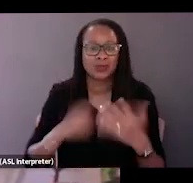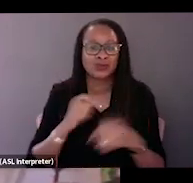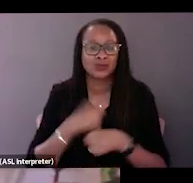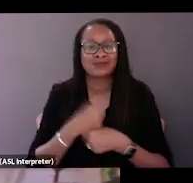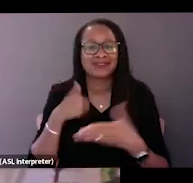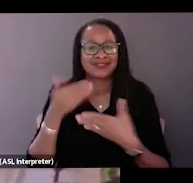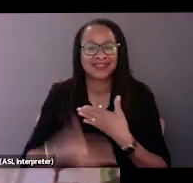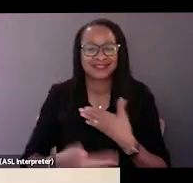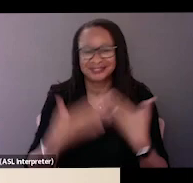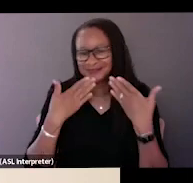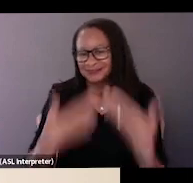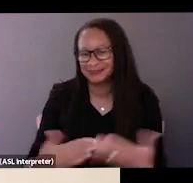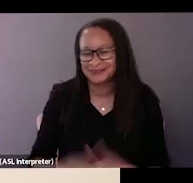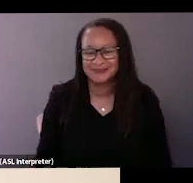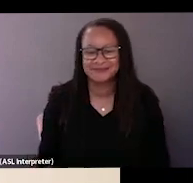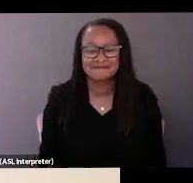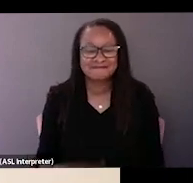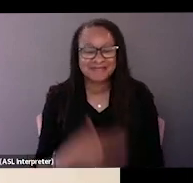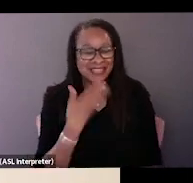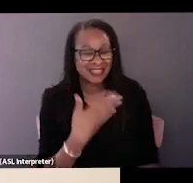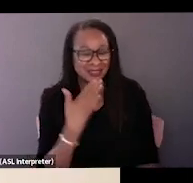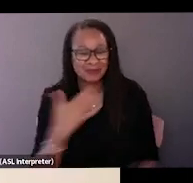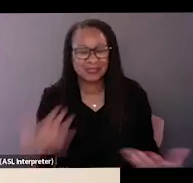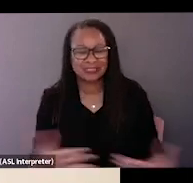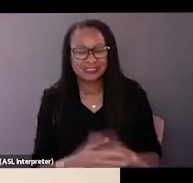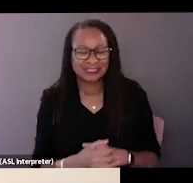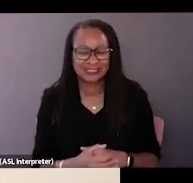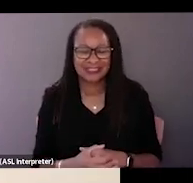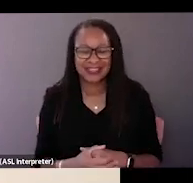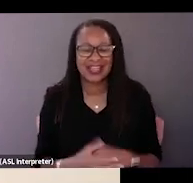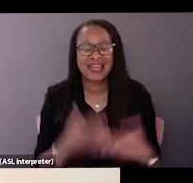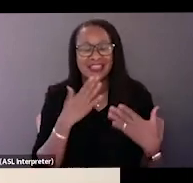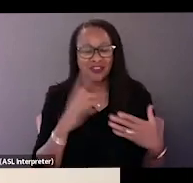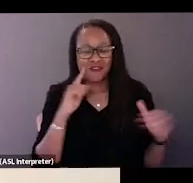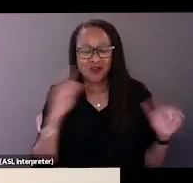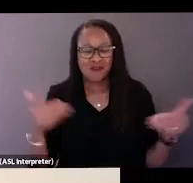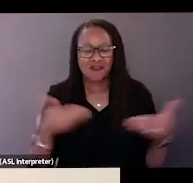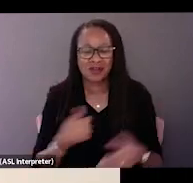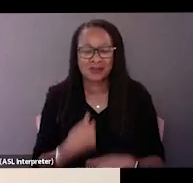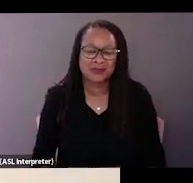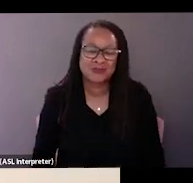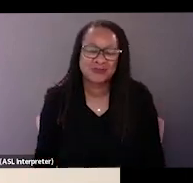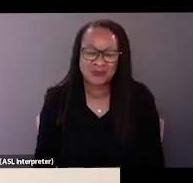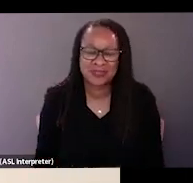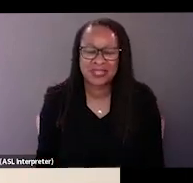Gracias a ti por todas estas preguntas tan lindas.